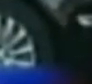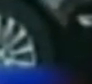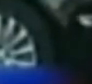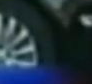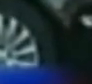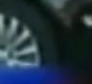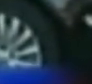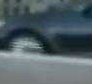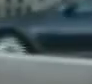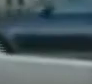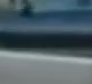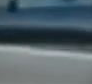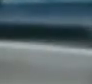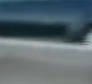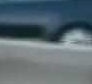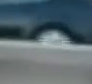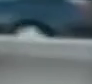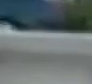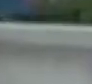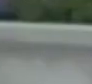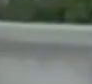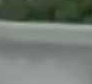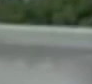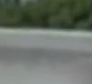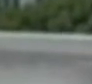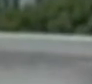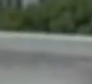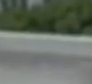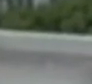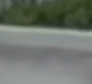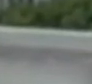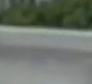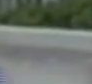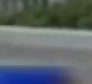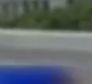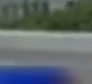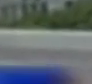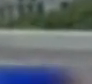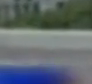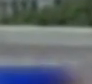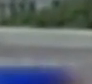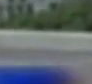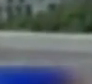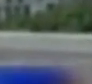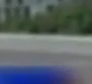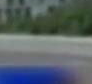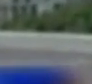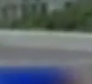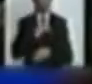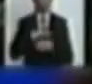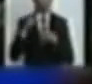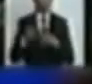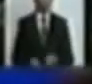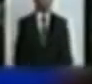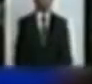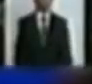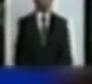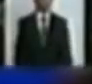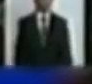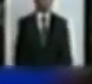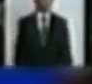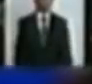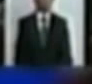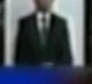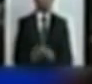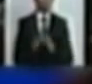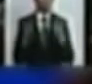una vez que ocurrirá el fallo, tendremos ya otro tipo de acción. Mientras tanto, estamos concentrados en lo que corresponde esta fase